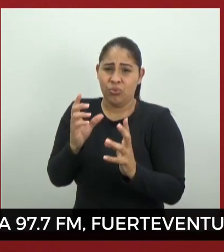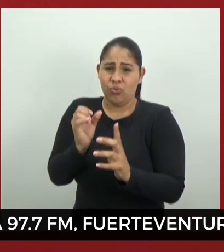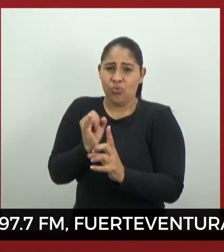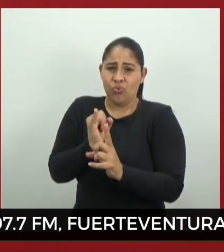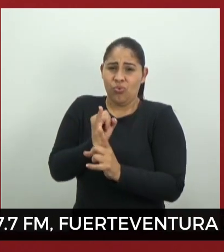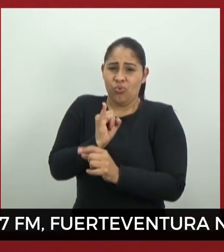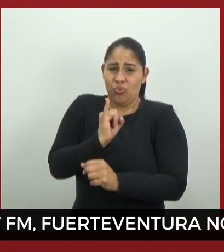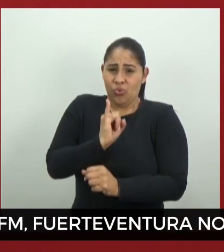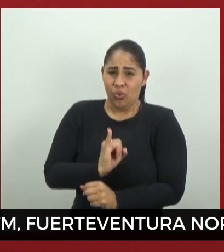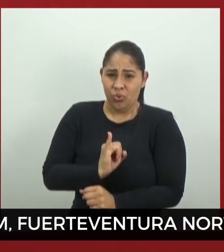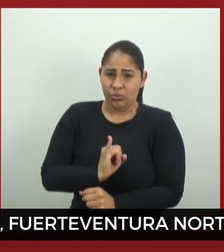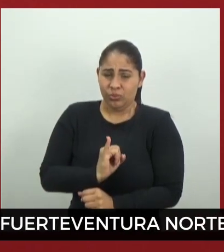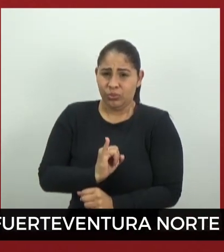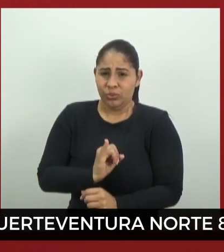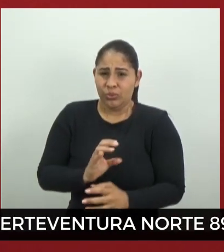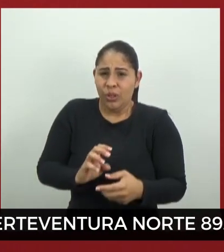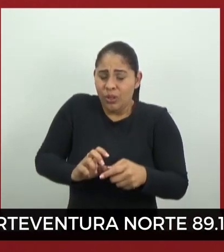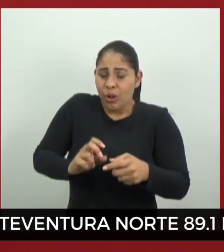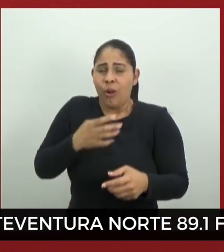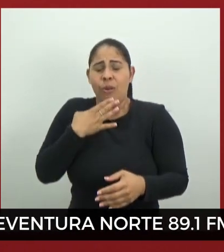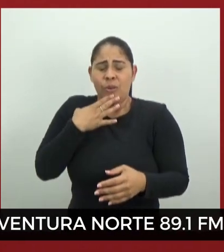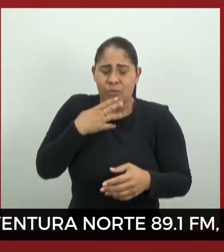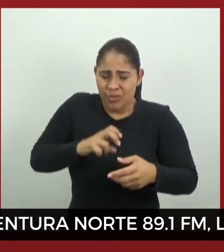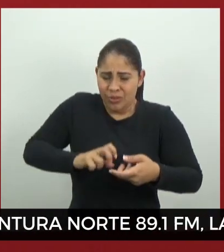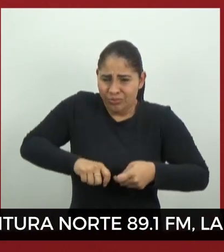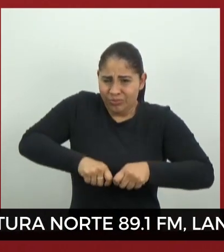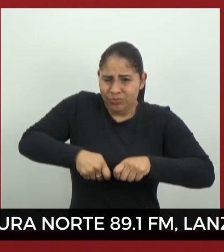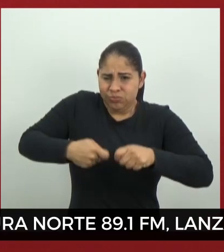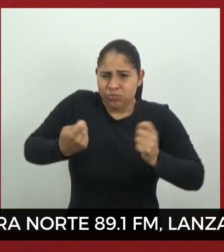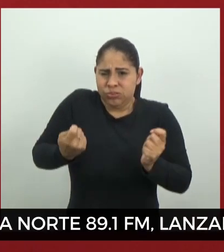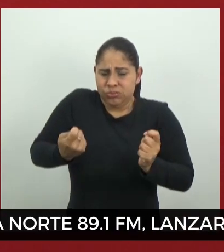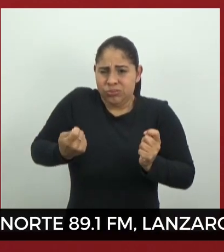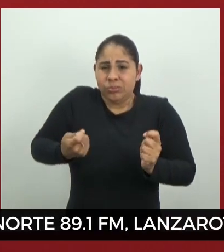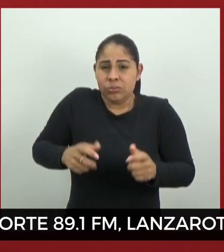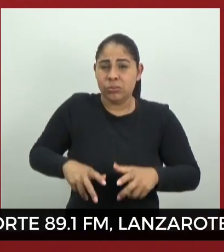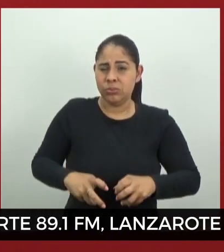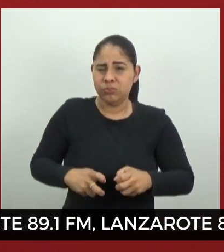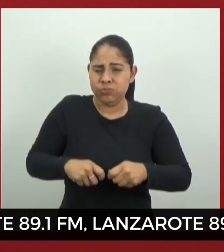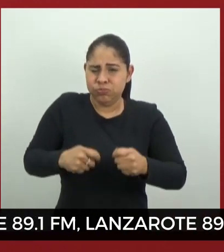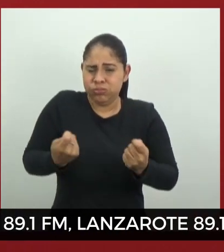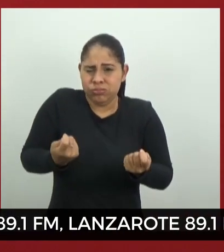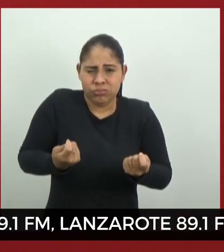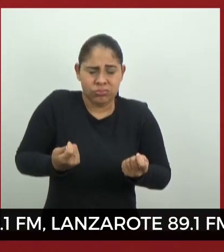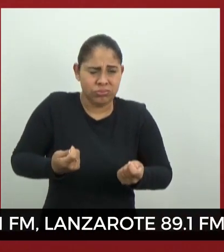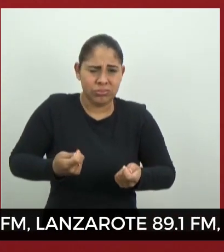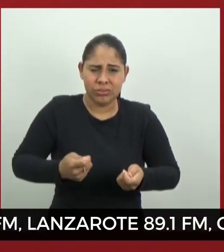En griego, se va reventando, está explotando, lo hace